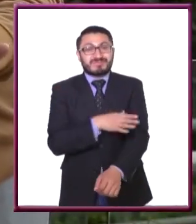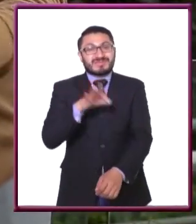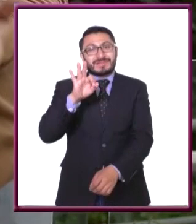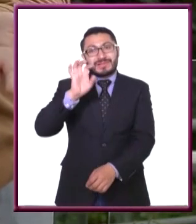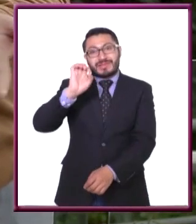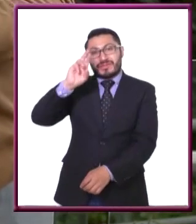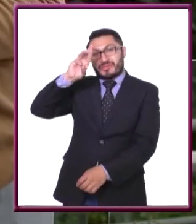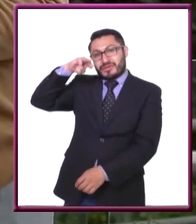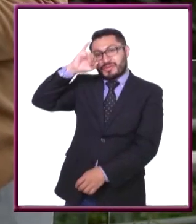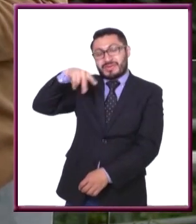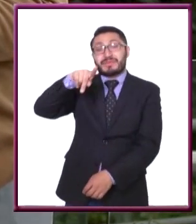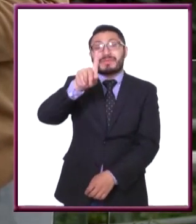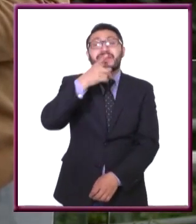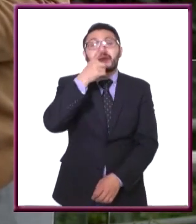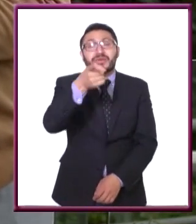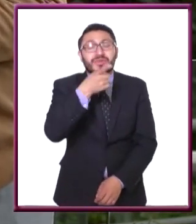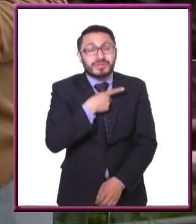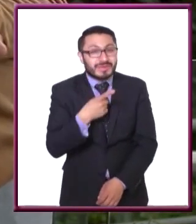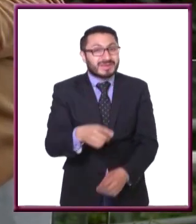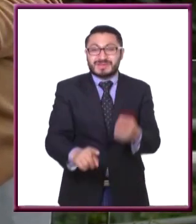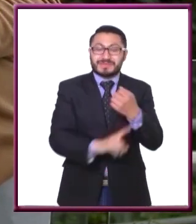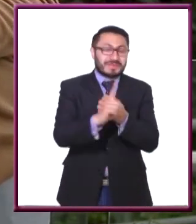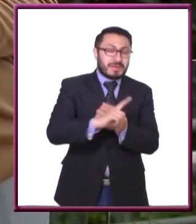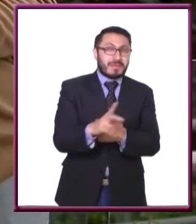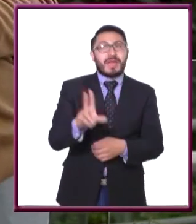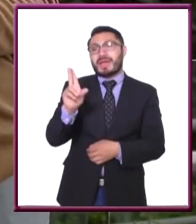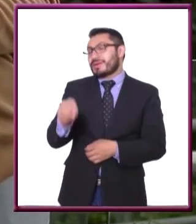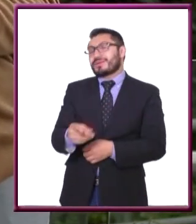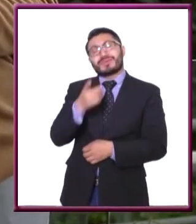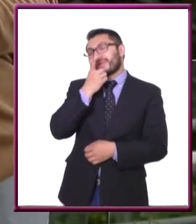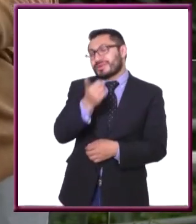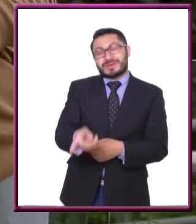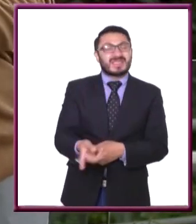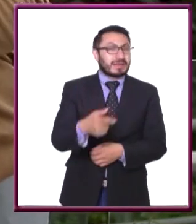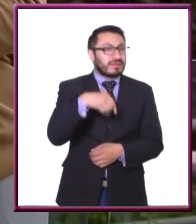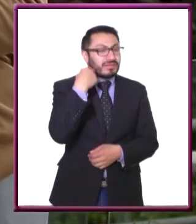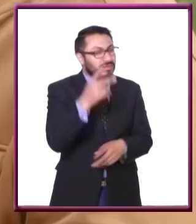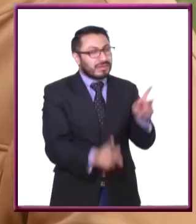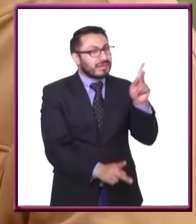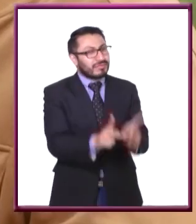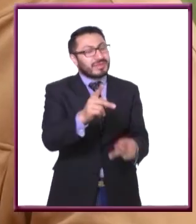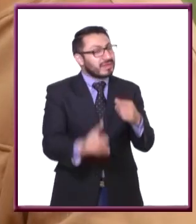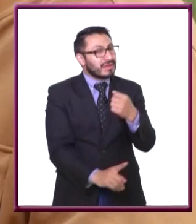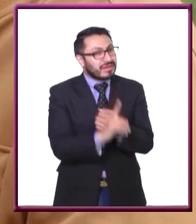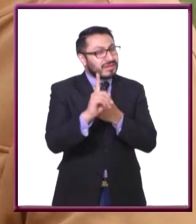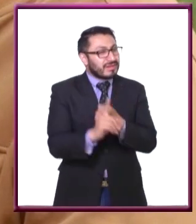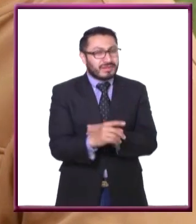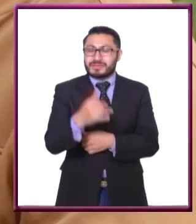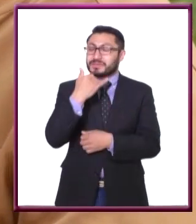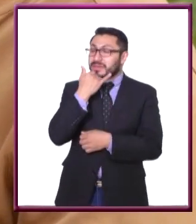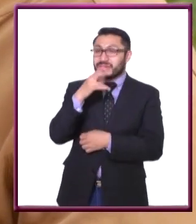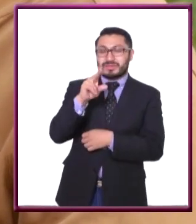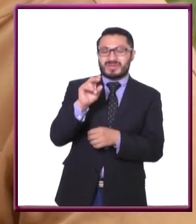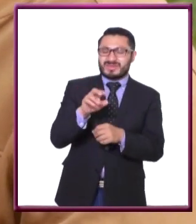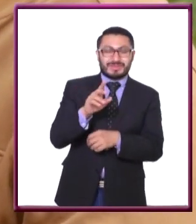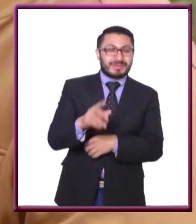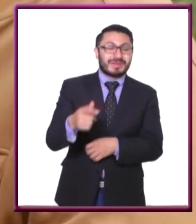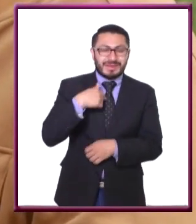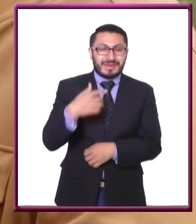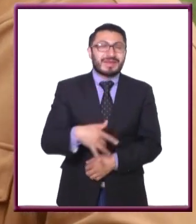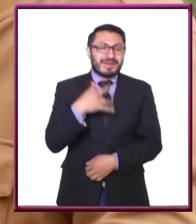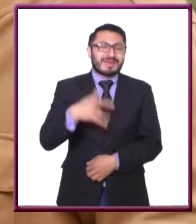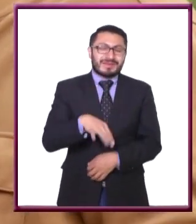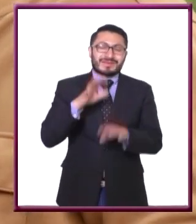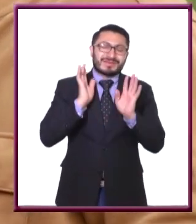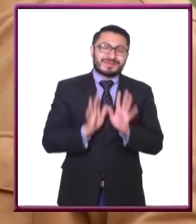método de Fermi, pero ya no me contaste tu problema. No, ya no te dije. ¿No quieres que platiquemos de eso? Discúlpame. No, creo que no. La verdad